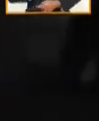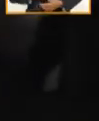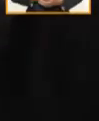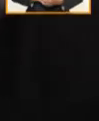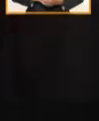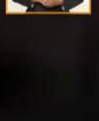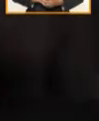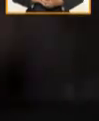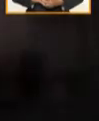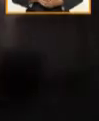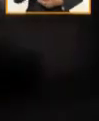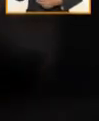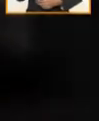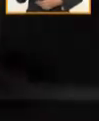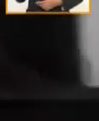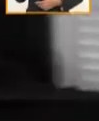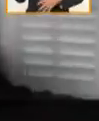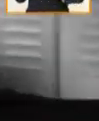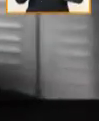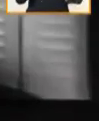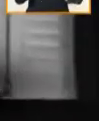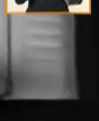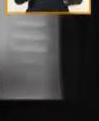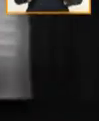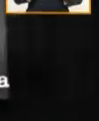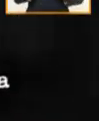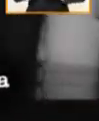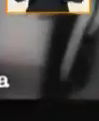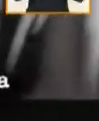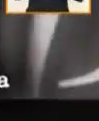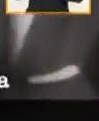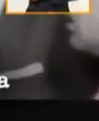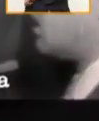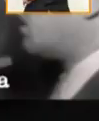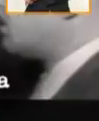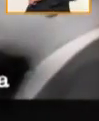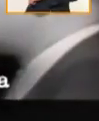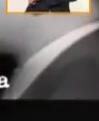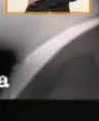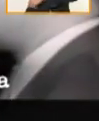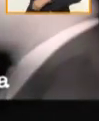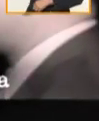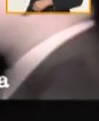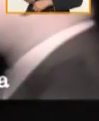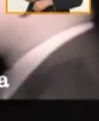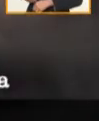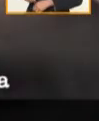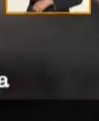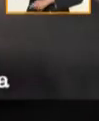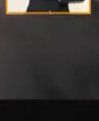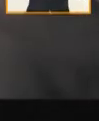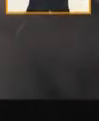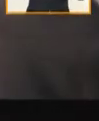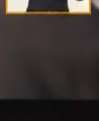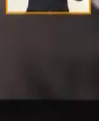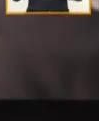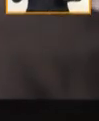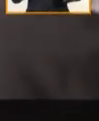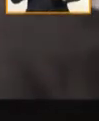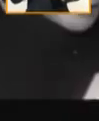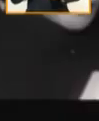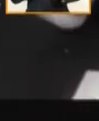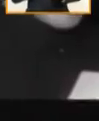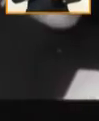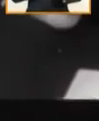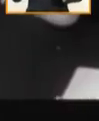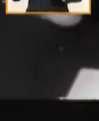El pueblo chino, tradicionalmente ligado a nuestra patria, vuelve a ser representado dignamente. El respaldo no